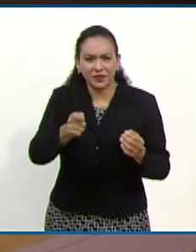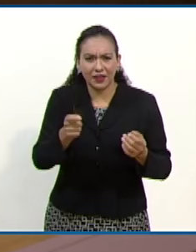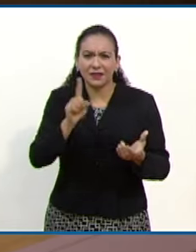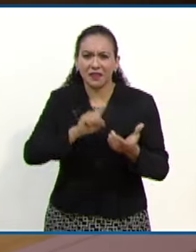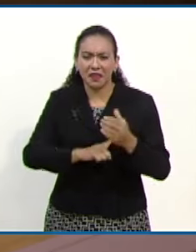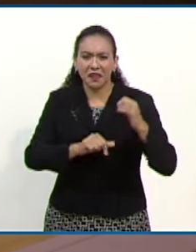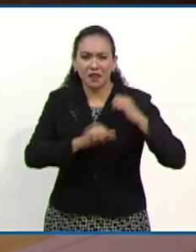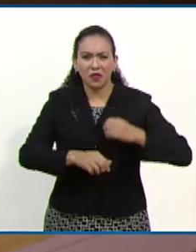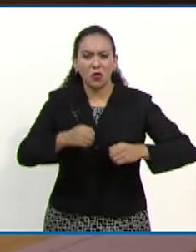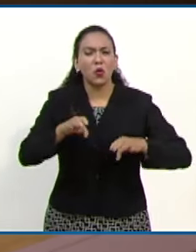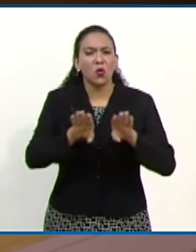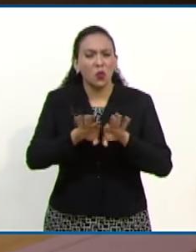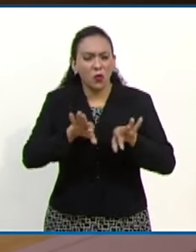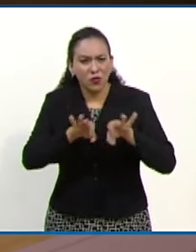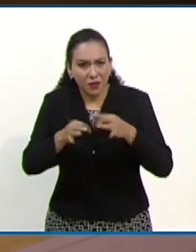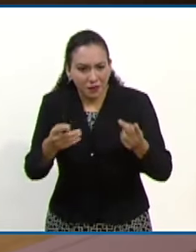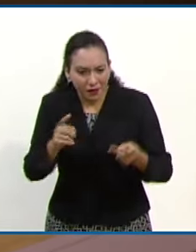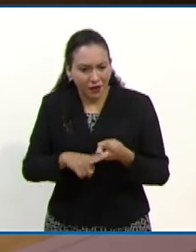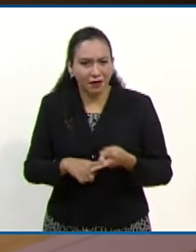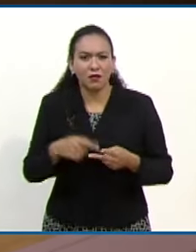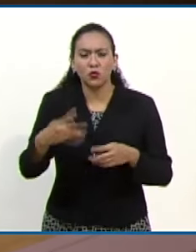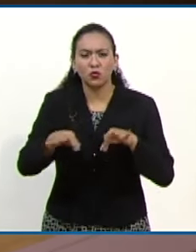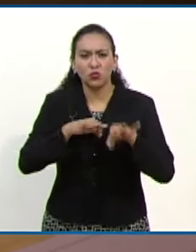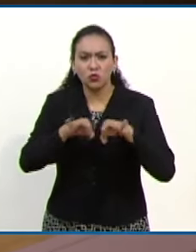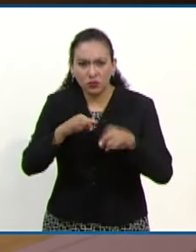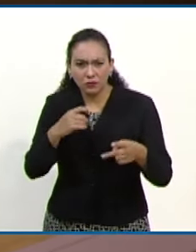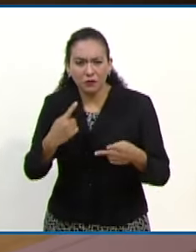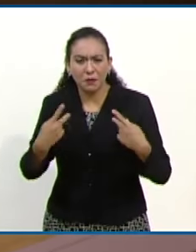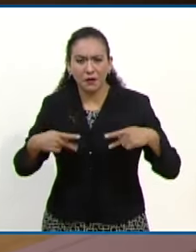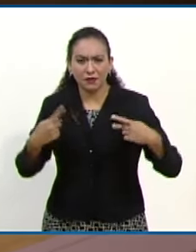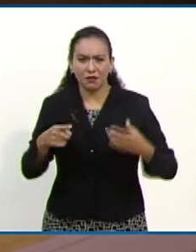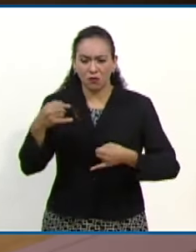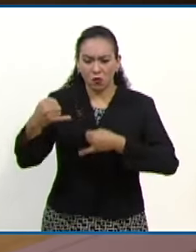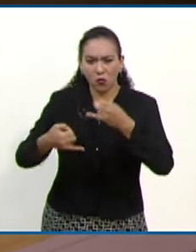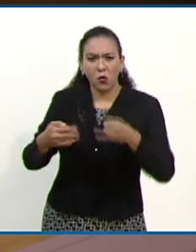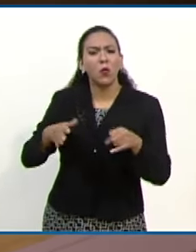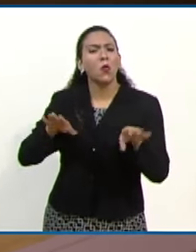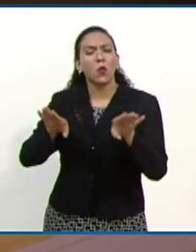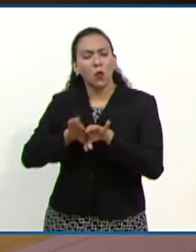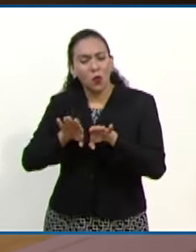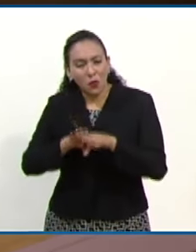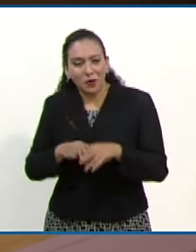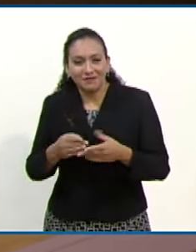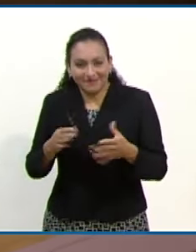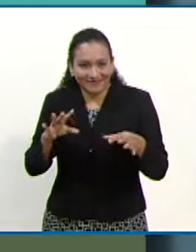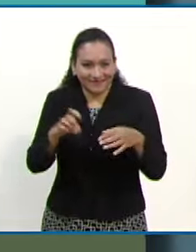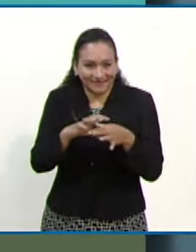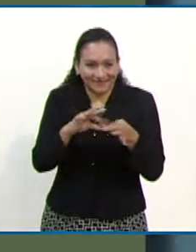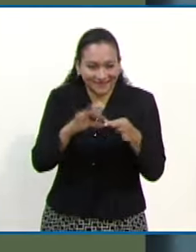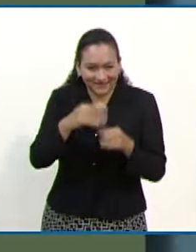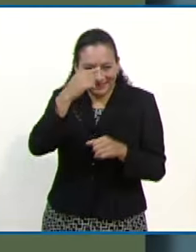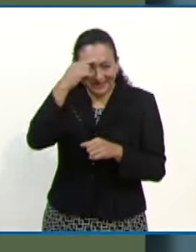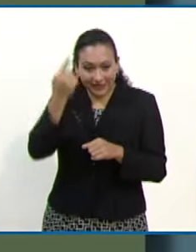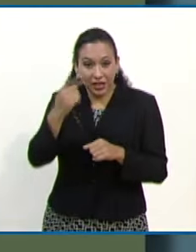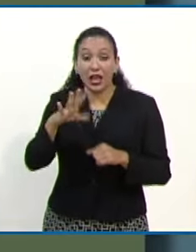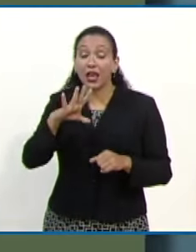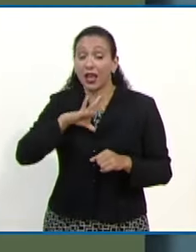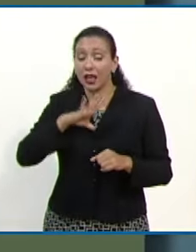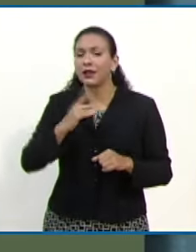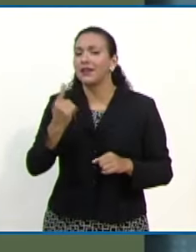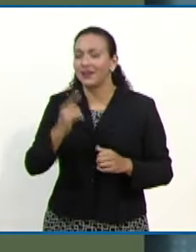Judicatura Federal, así como el trabajo que desempeñan las personas juzgadoras en favor de la sociedad, protegiendo sus derechos,